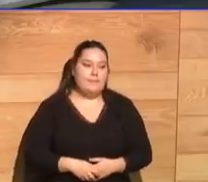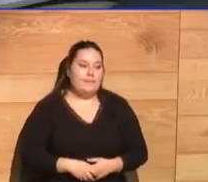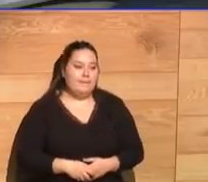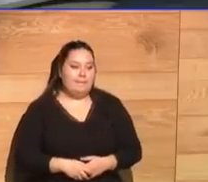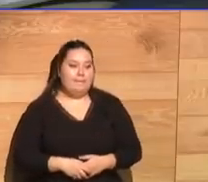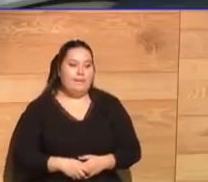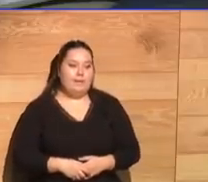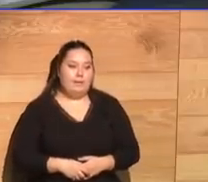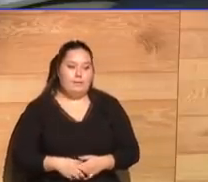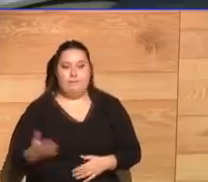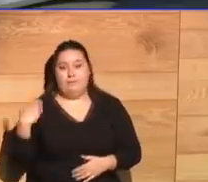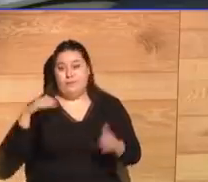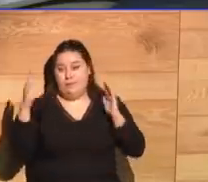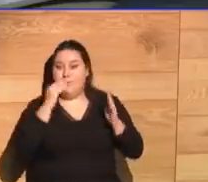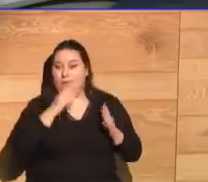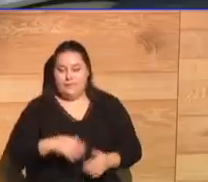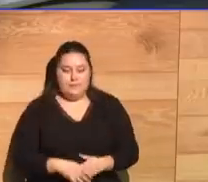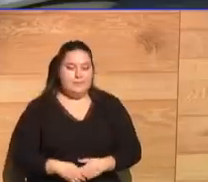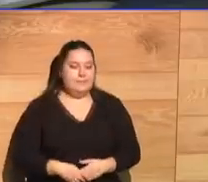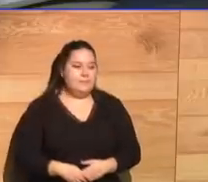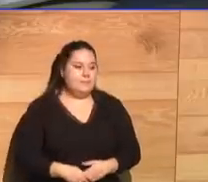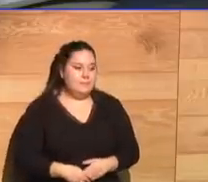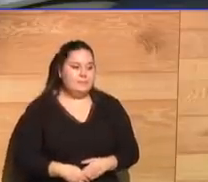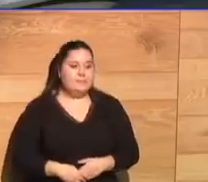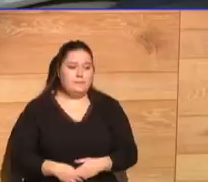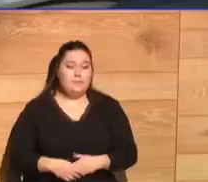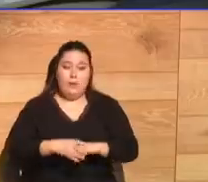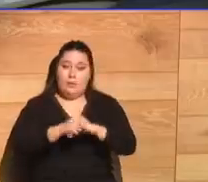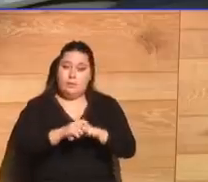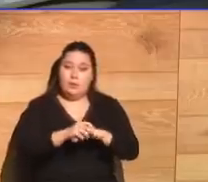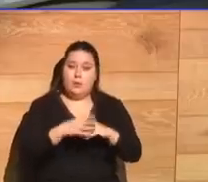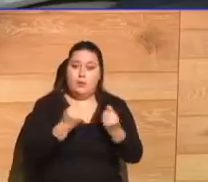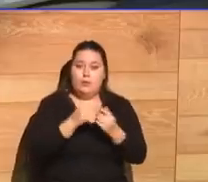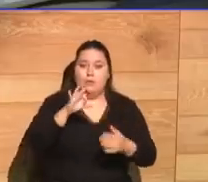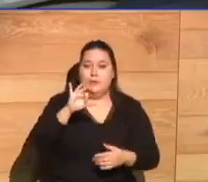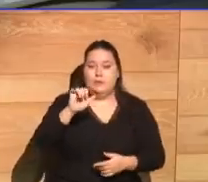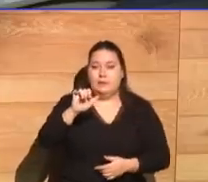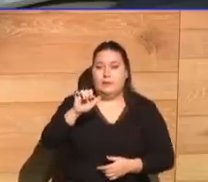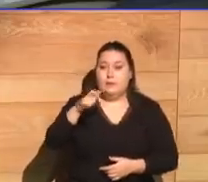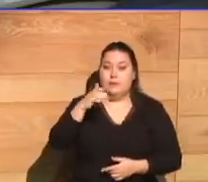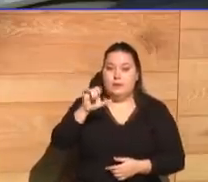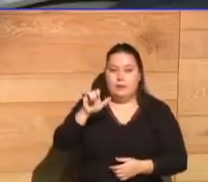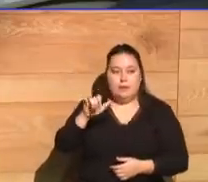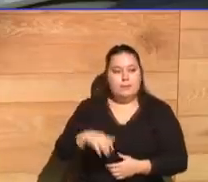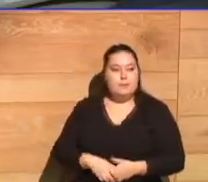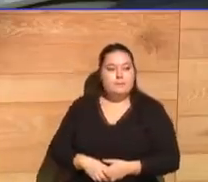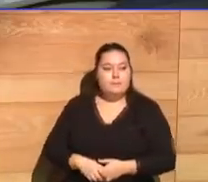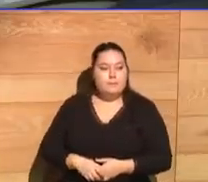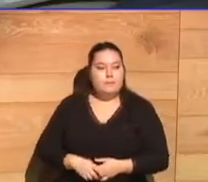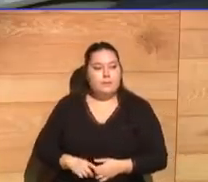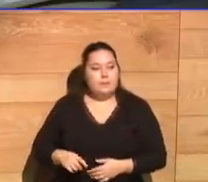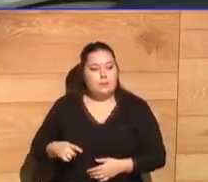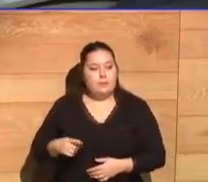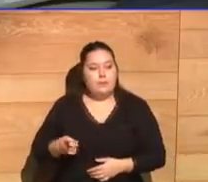la buena época, ¿no? Y entonces, te hizo tanta amistad con Siguel, sí, que le durante cuando empezó a ganar un poco, luego ya no, pero